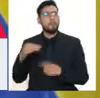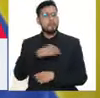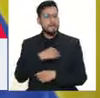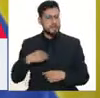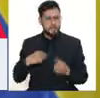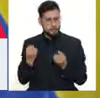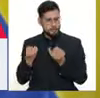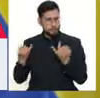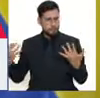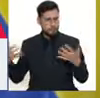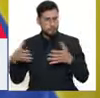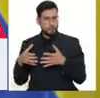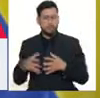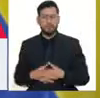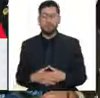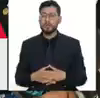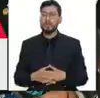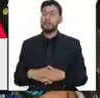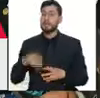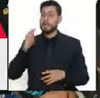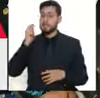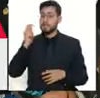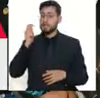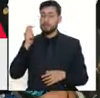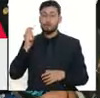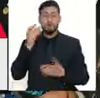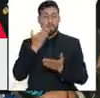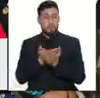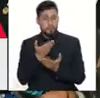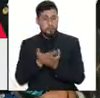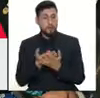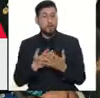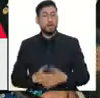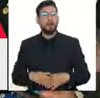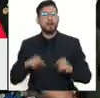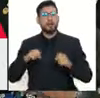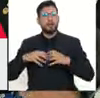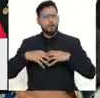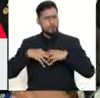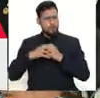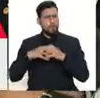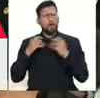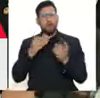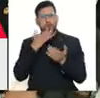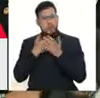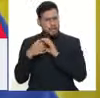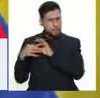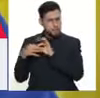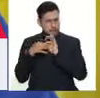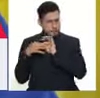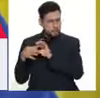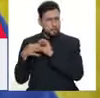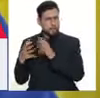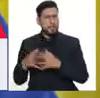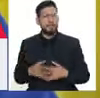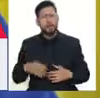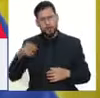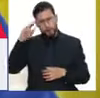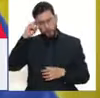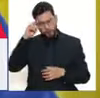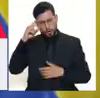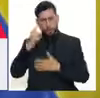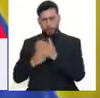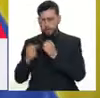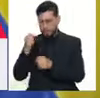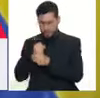ministros, como testimonio evidente de la fortaleza de los vínculos y de la confianza